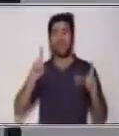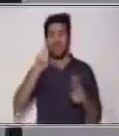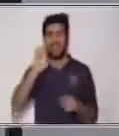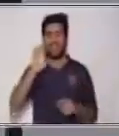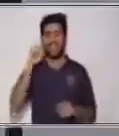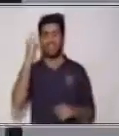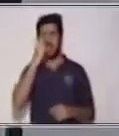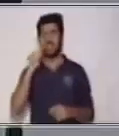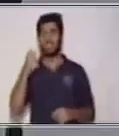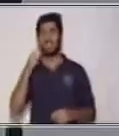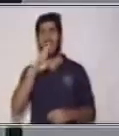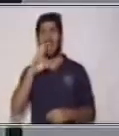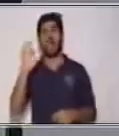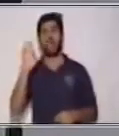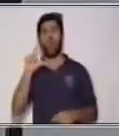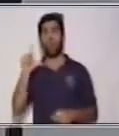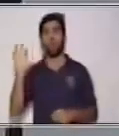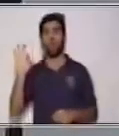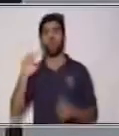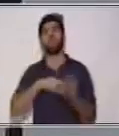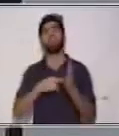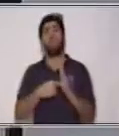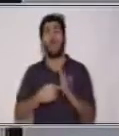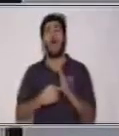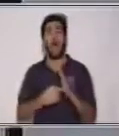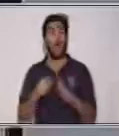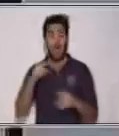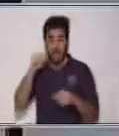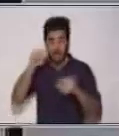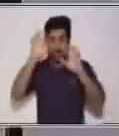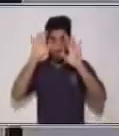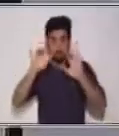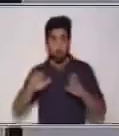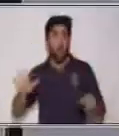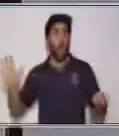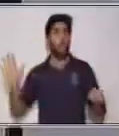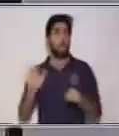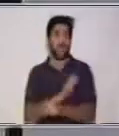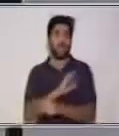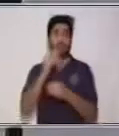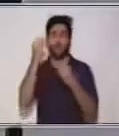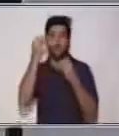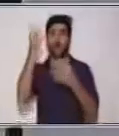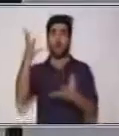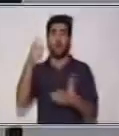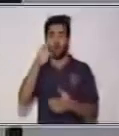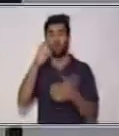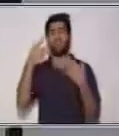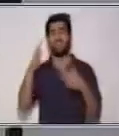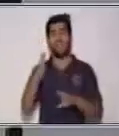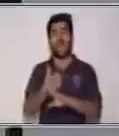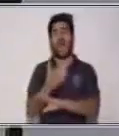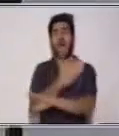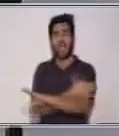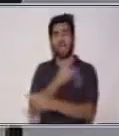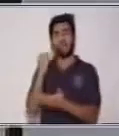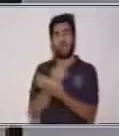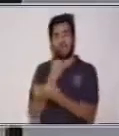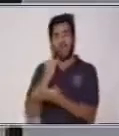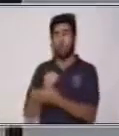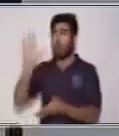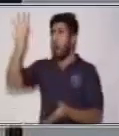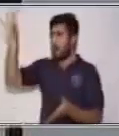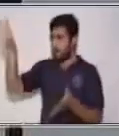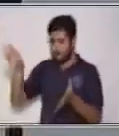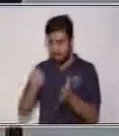que es la información detallada de lo que usted ha investigado. Y le vuelvo a